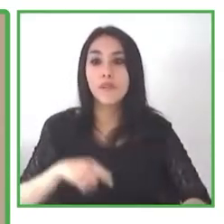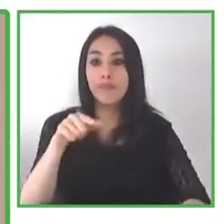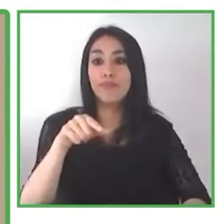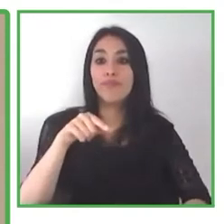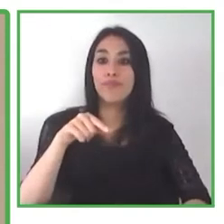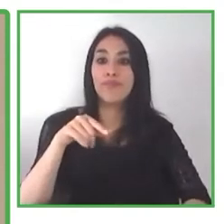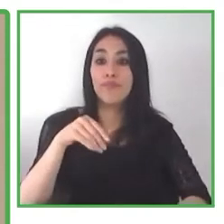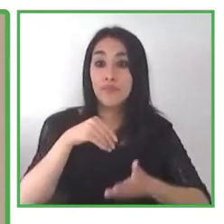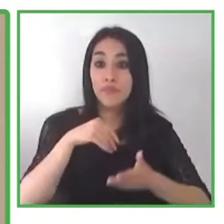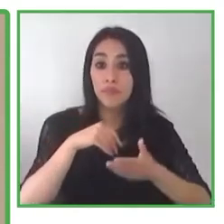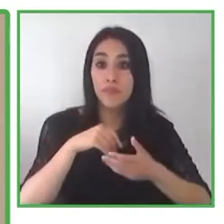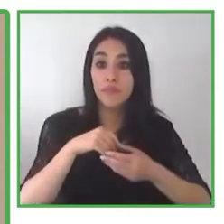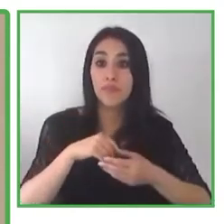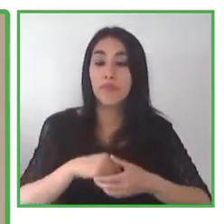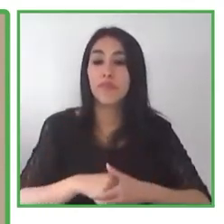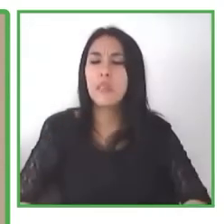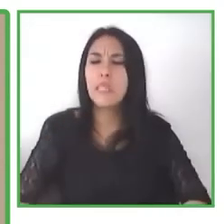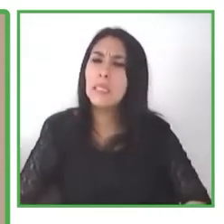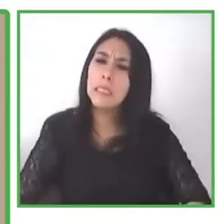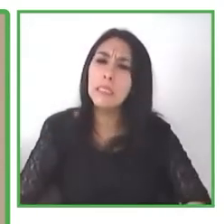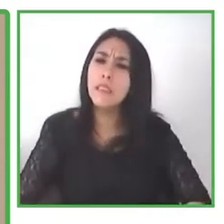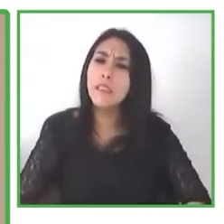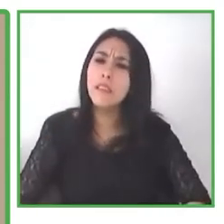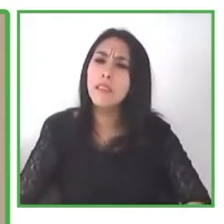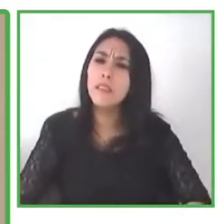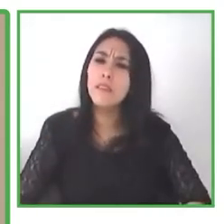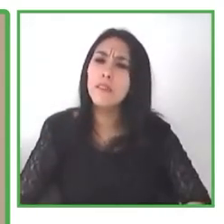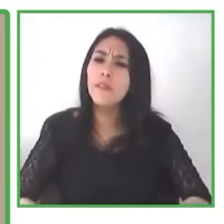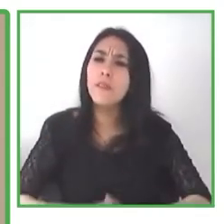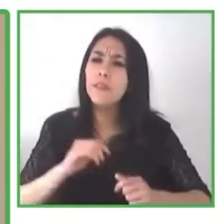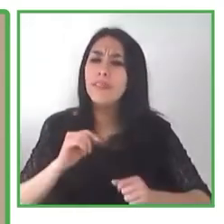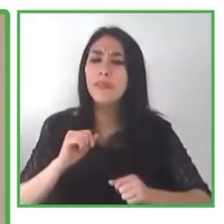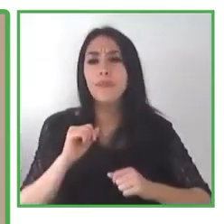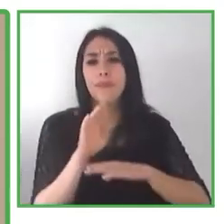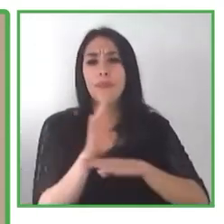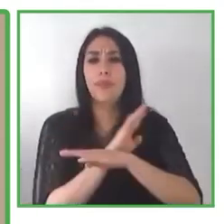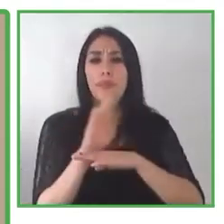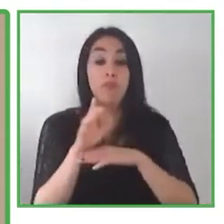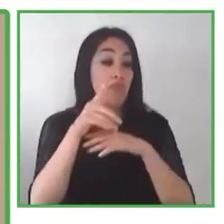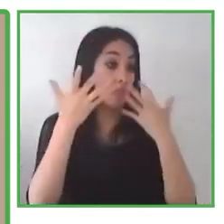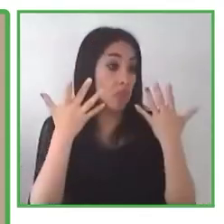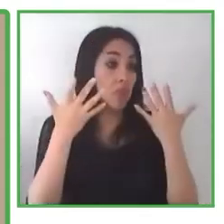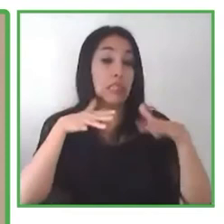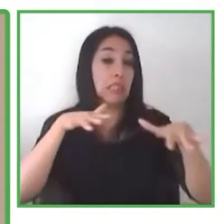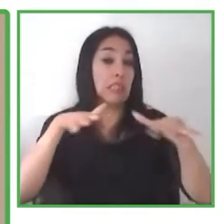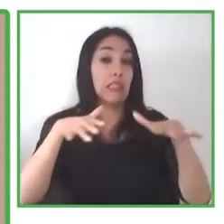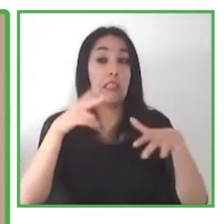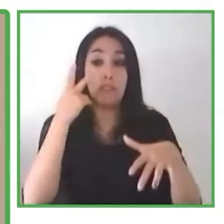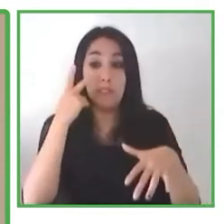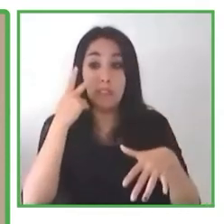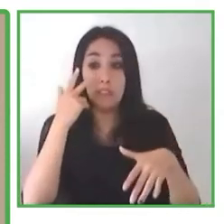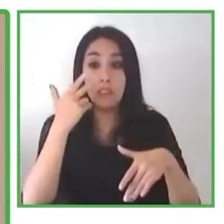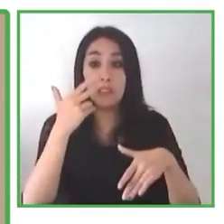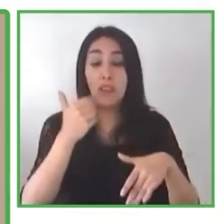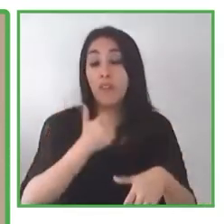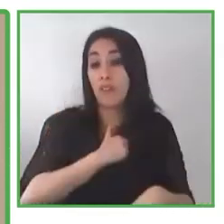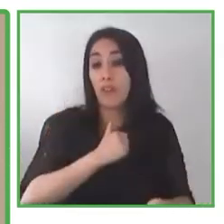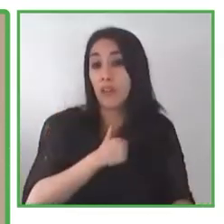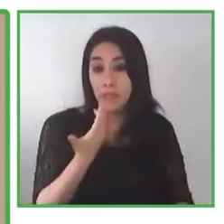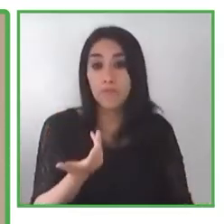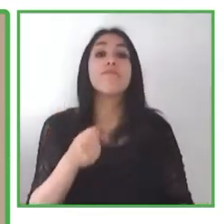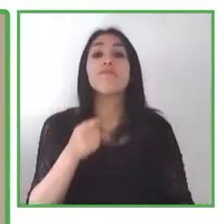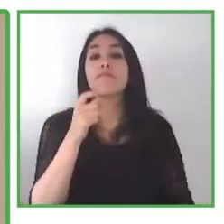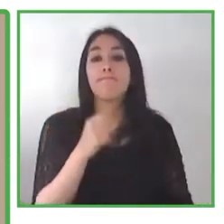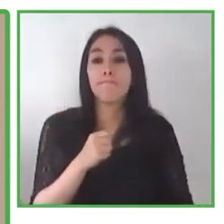una multa por parte de aquellas empresas que no cumplan por cada persona con discapacidad que no se